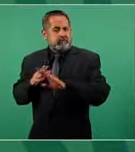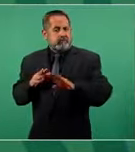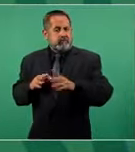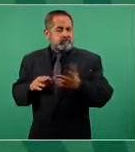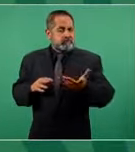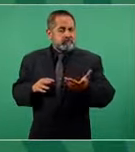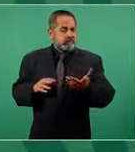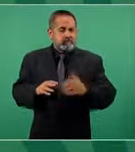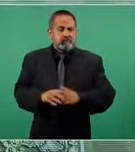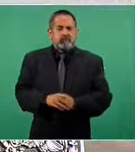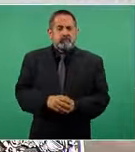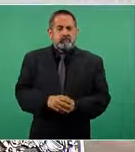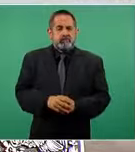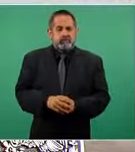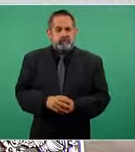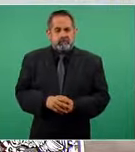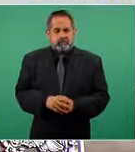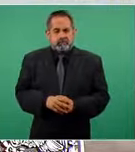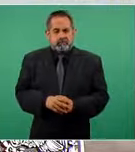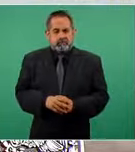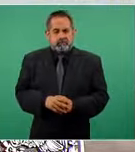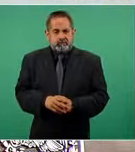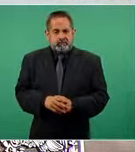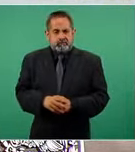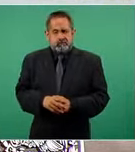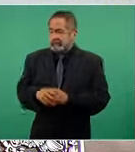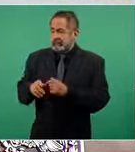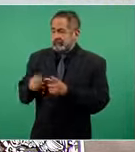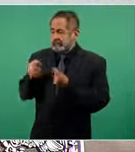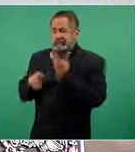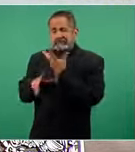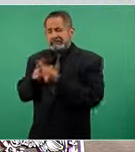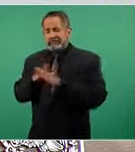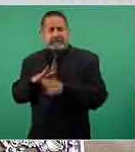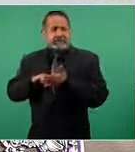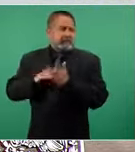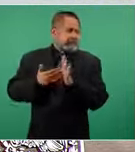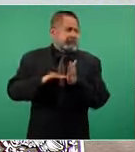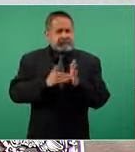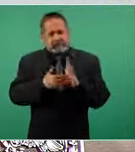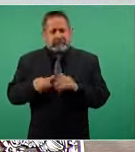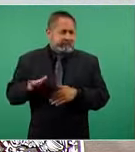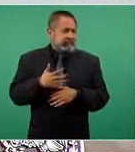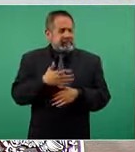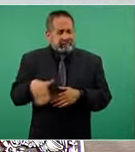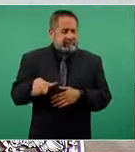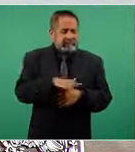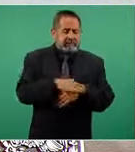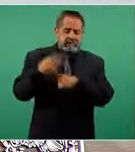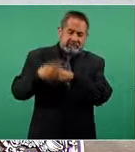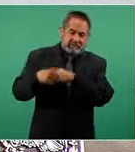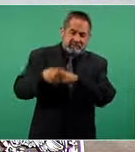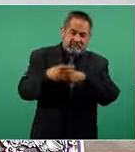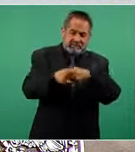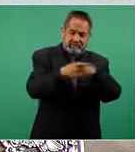obligados a atravesar nuestro país y llegar al norte, más